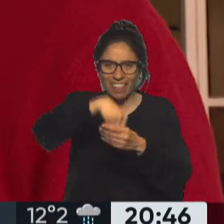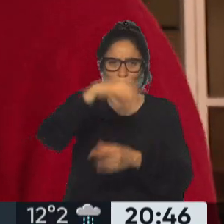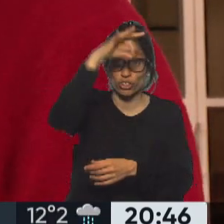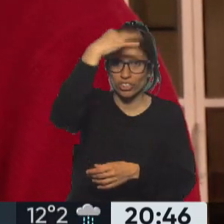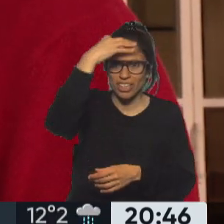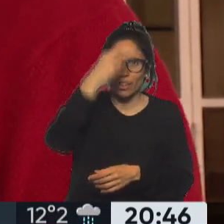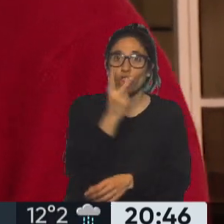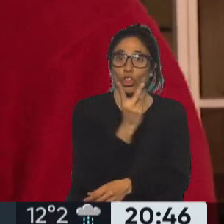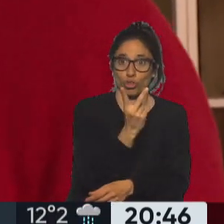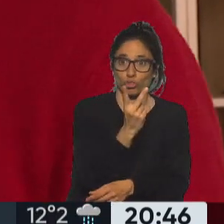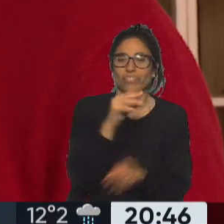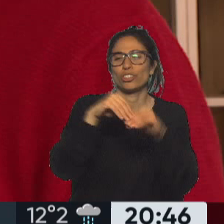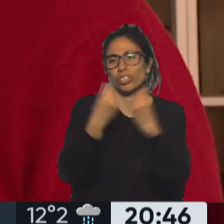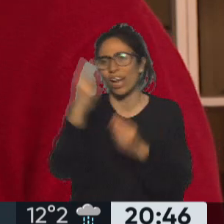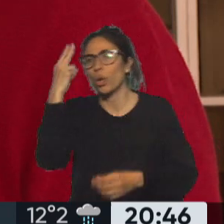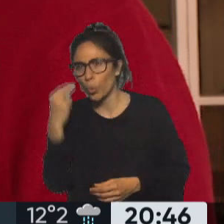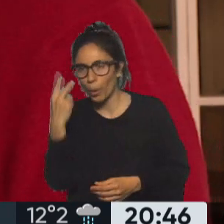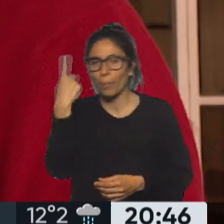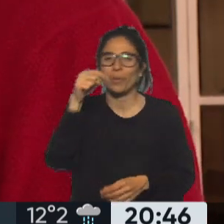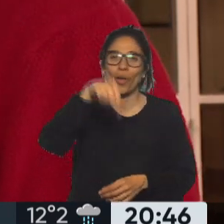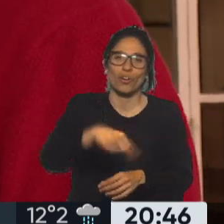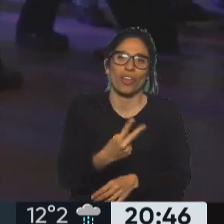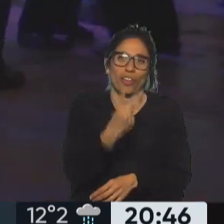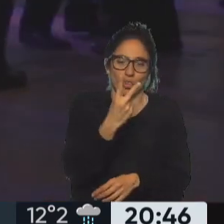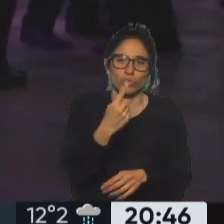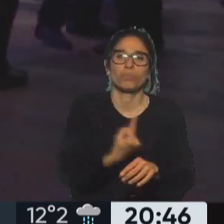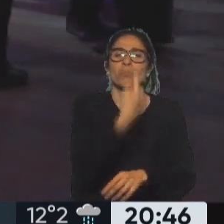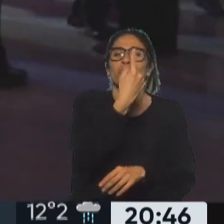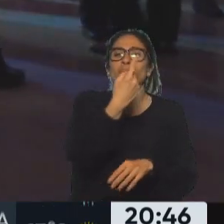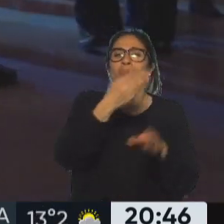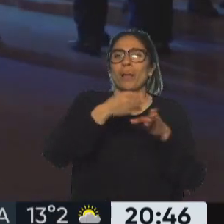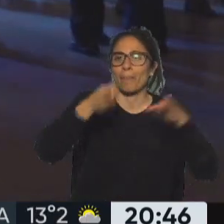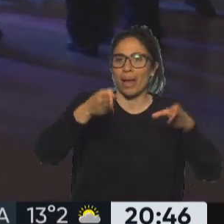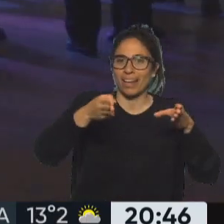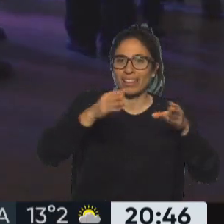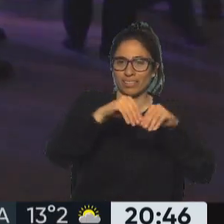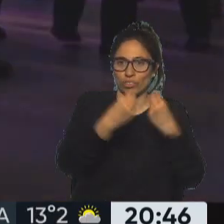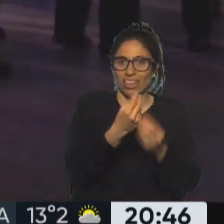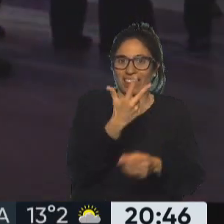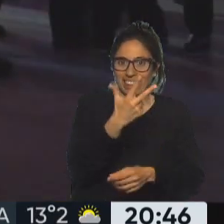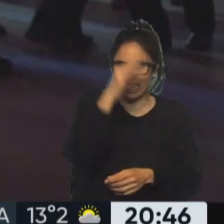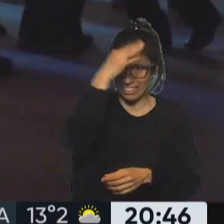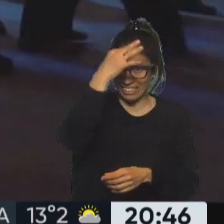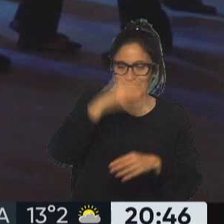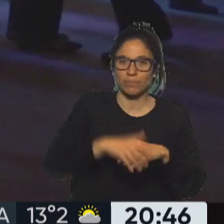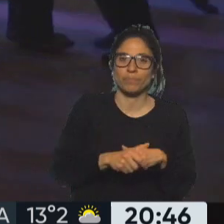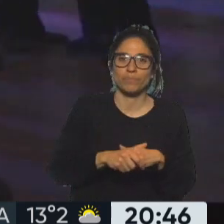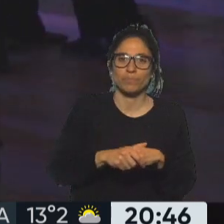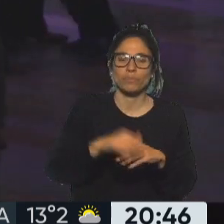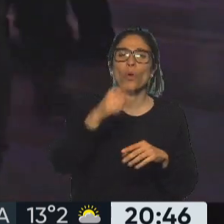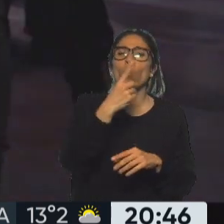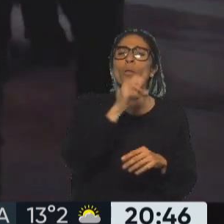obras en total. En este momento estamos estrenando la primera parte, que son 3 obras. La mitad del infinito es una conferencia performática en